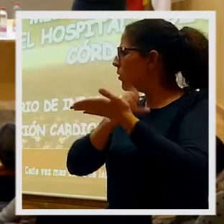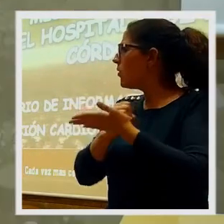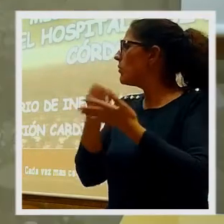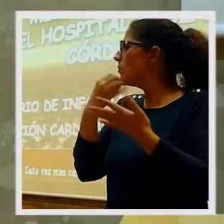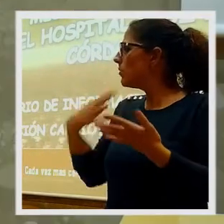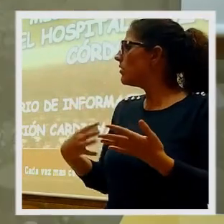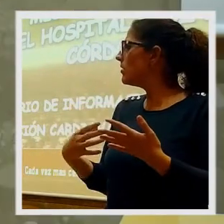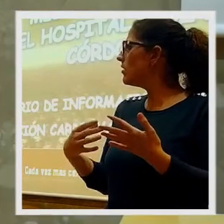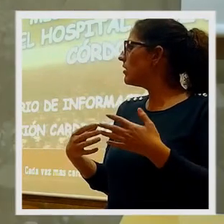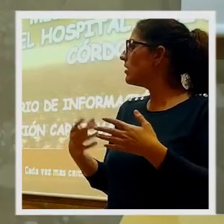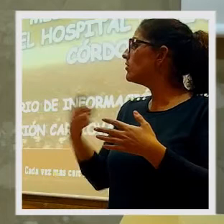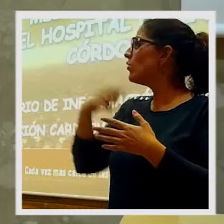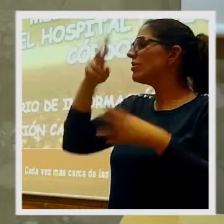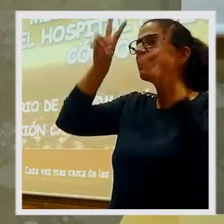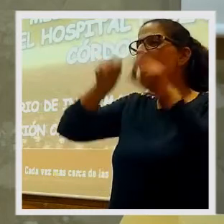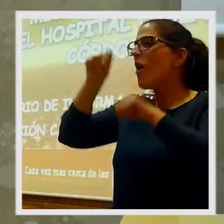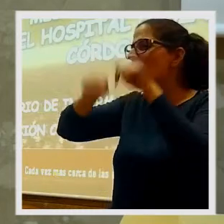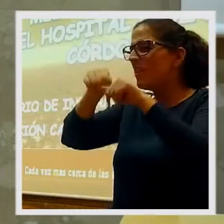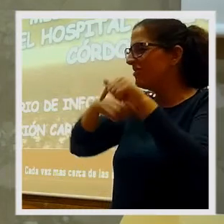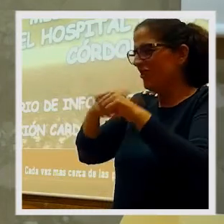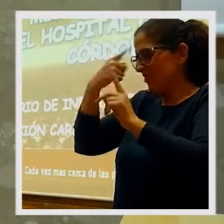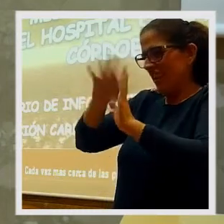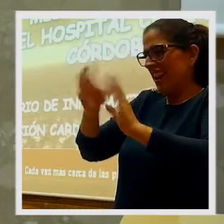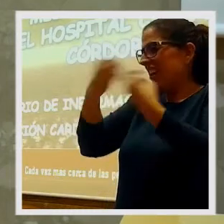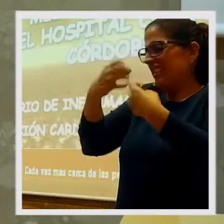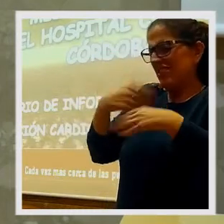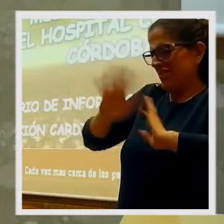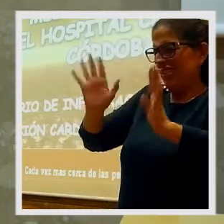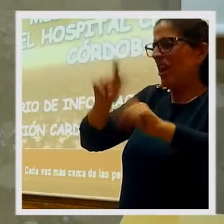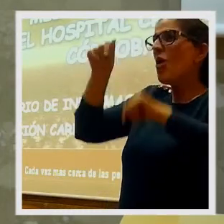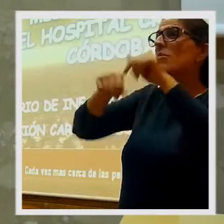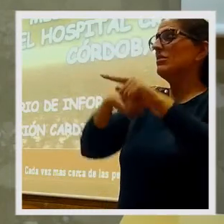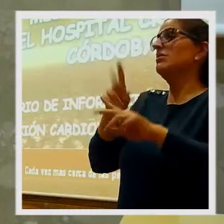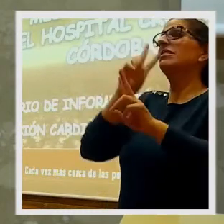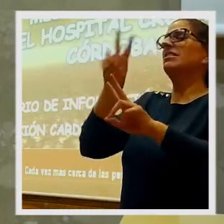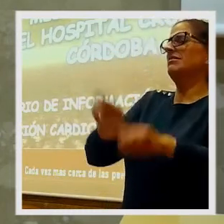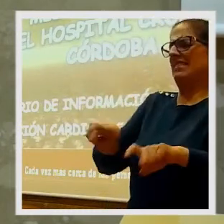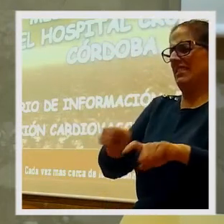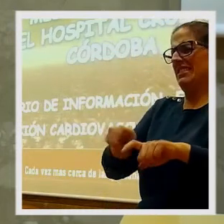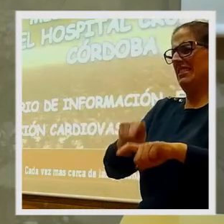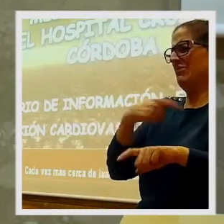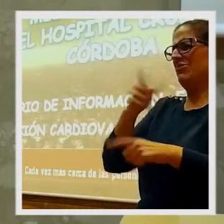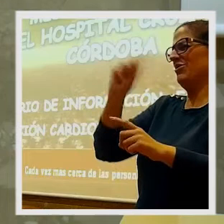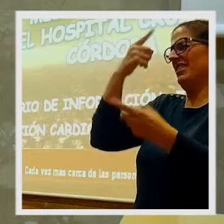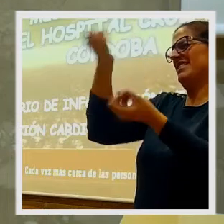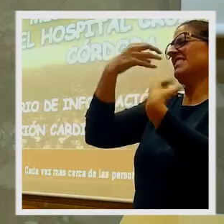ha puesto el doctor Moya, no quería saber yo nada. De eso no quería saber nada. Estaba ahí explicándolo, me estaban temblando las piernas, vamos.